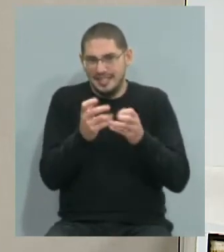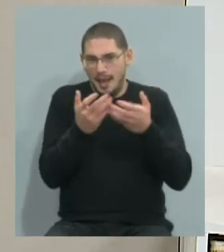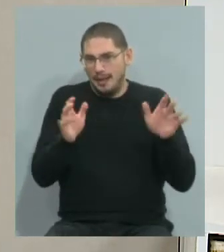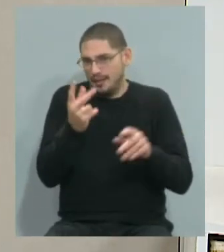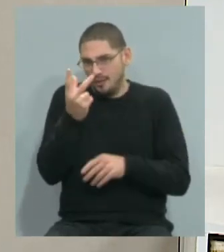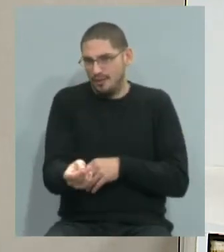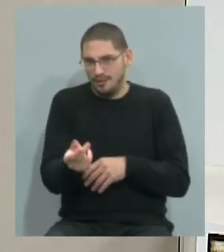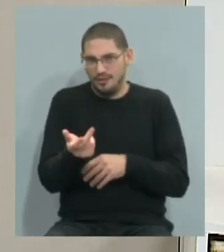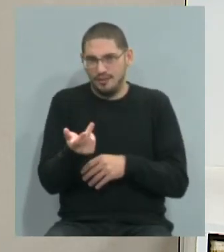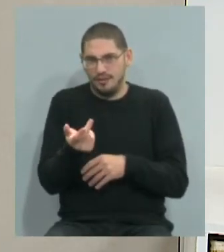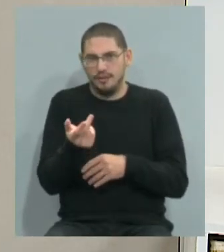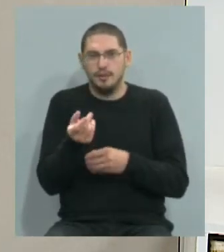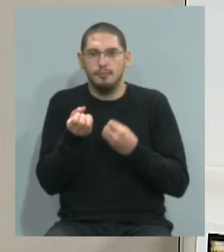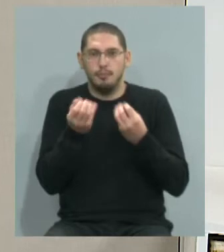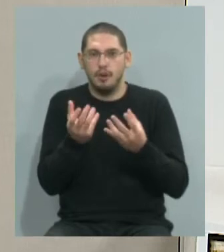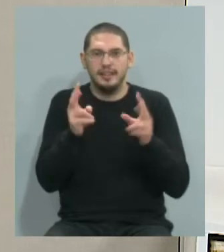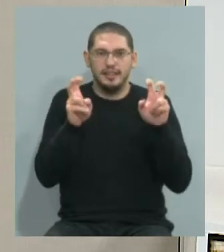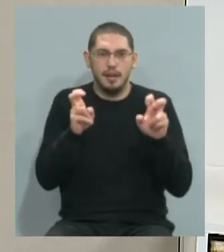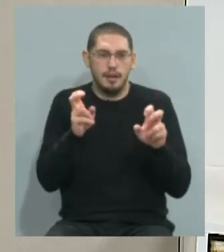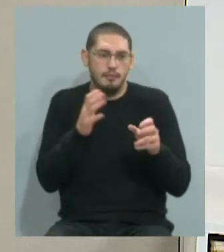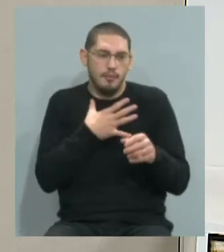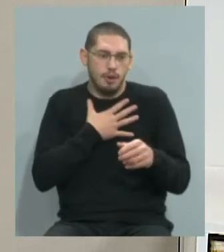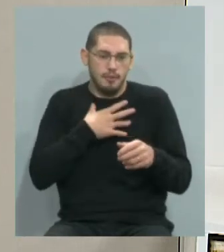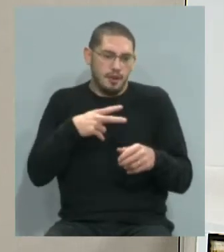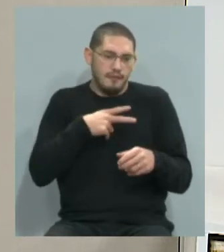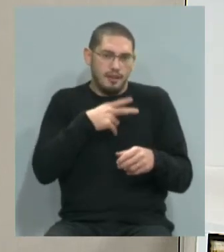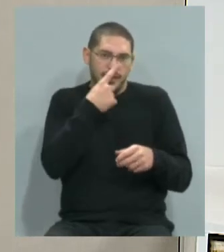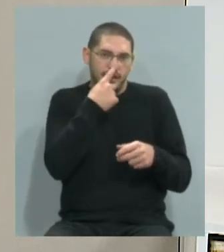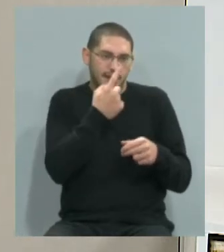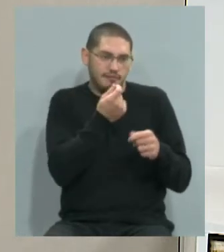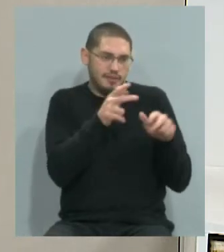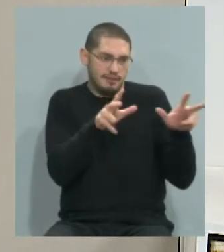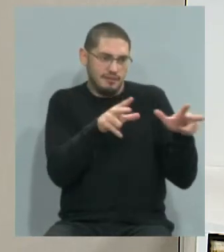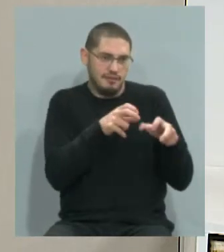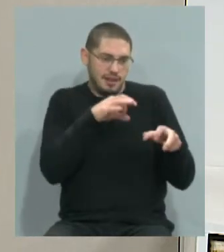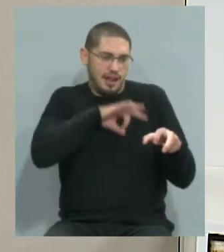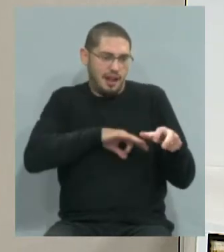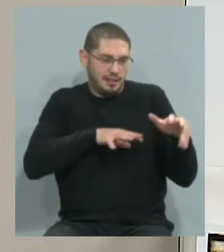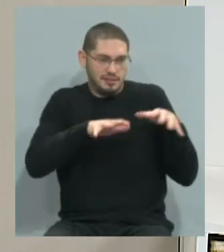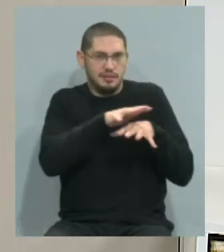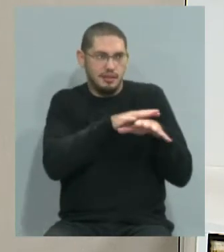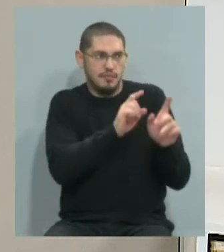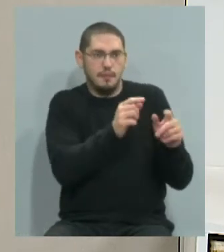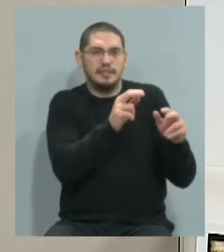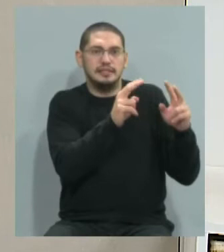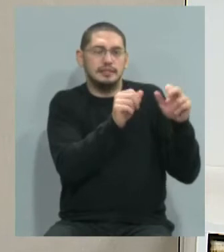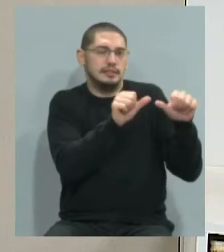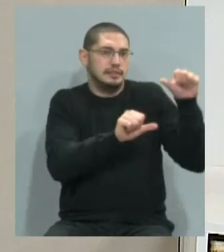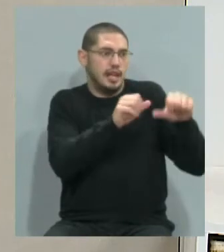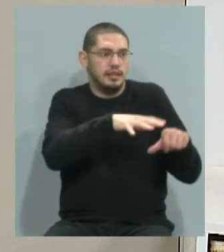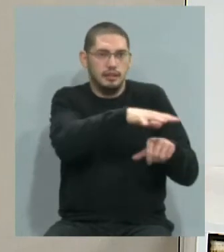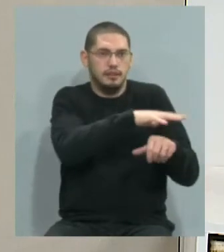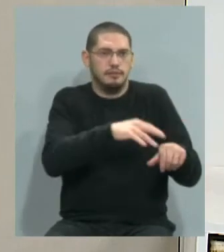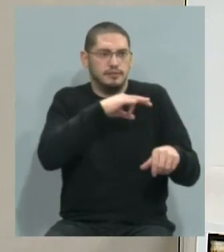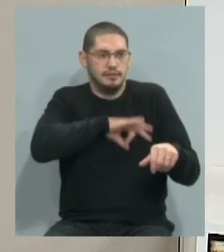ha producido como una mezcla muy grande entre el interés privado, incluso la ganancia de muchos de esos científicos y los